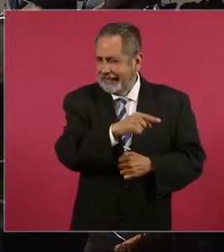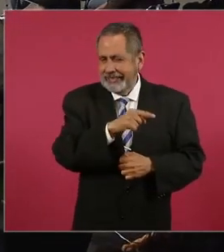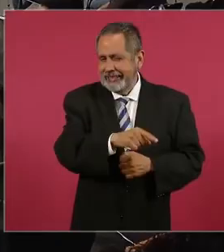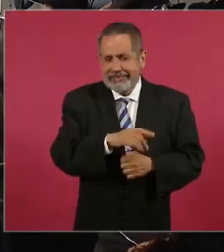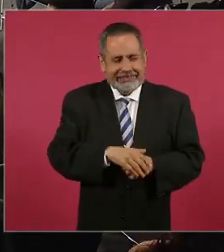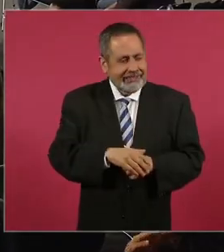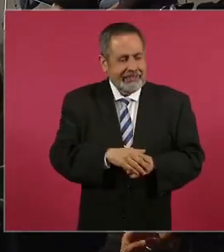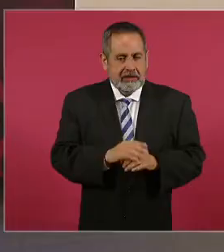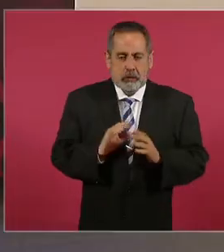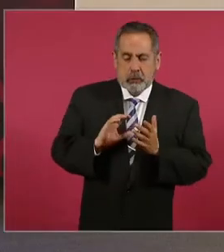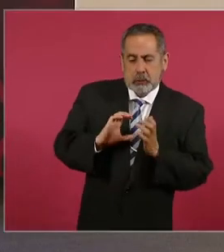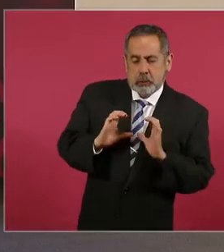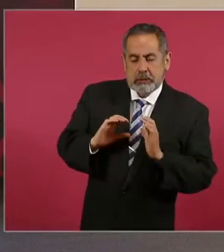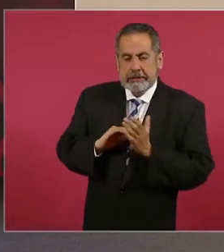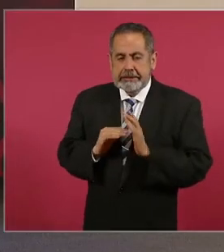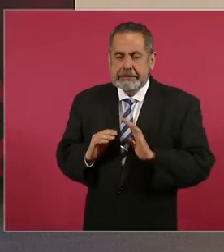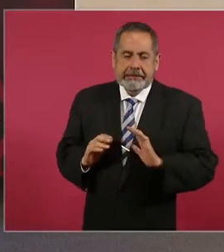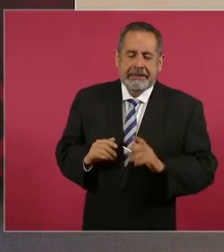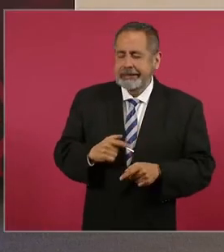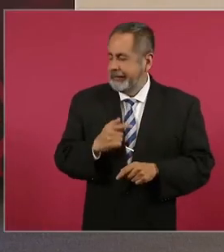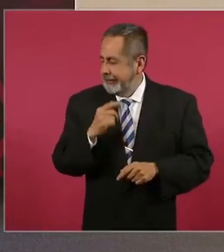los más cuidadosos.